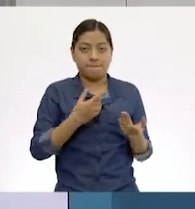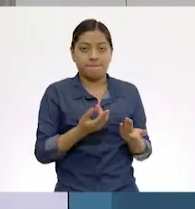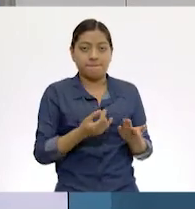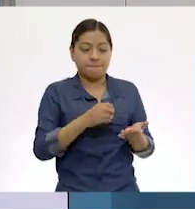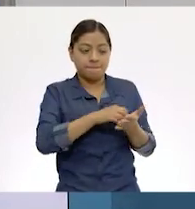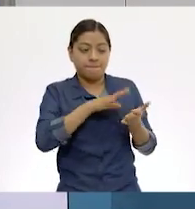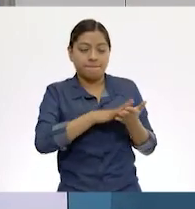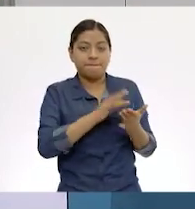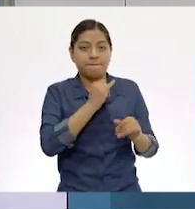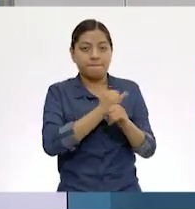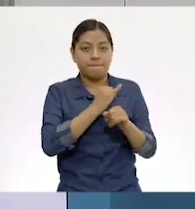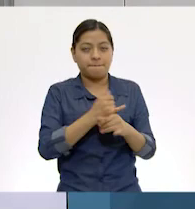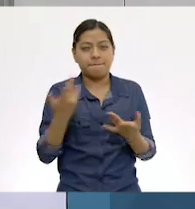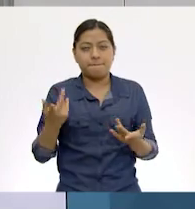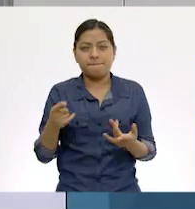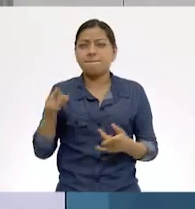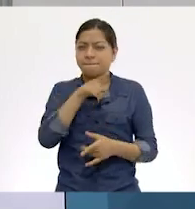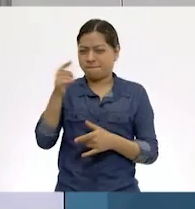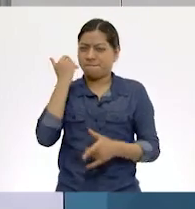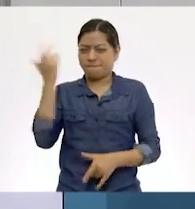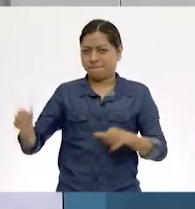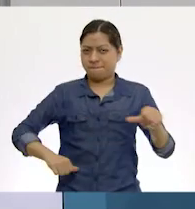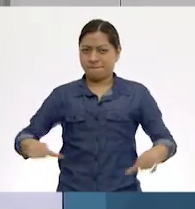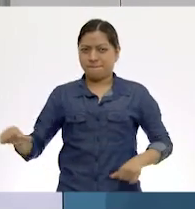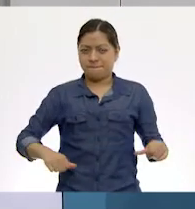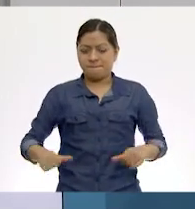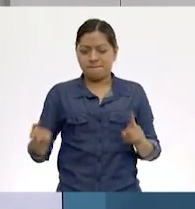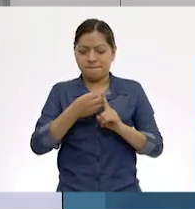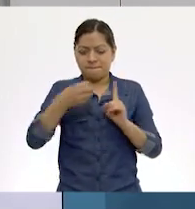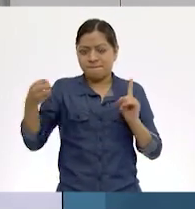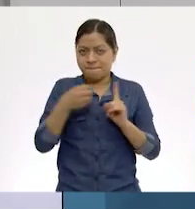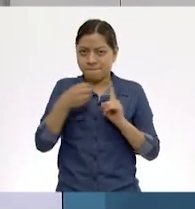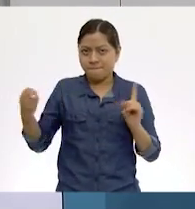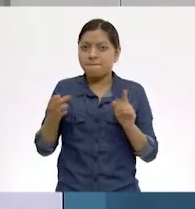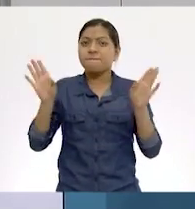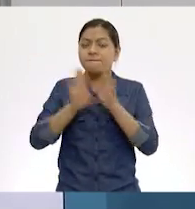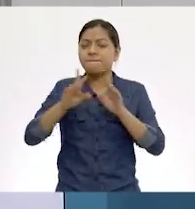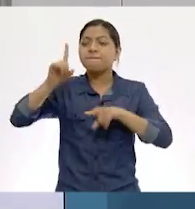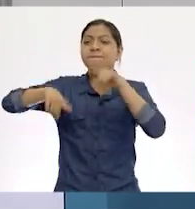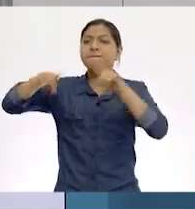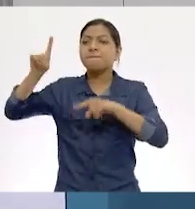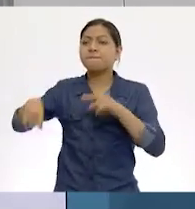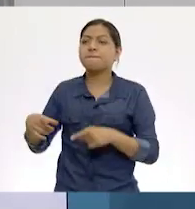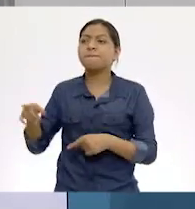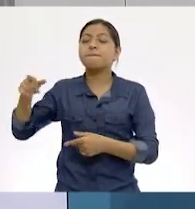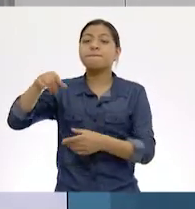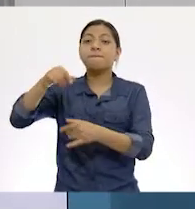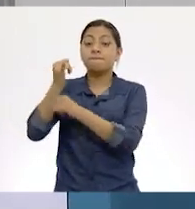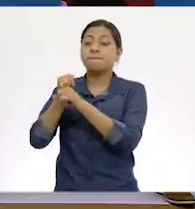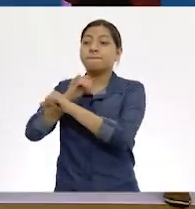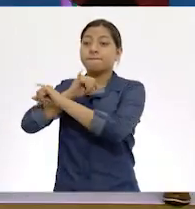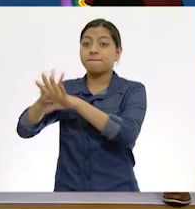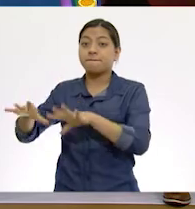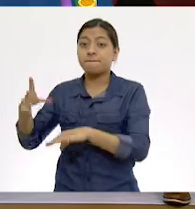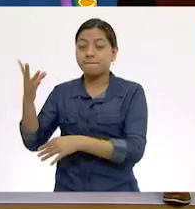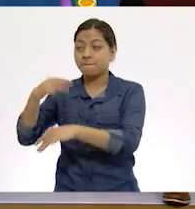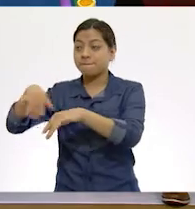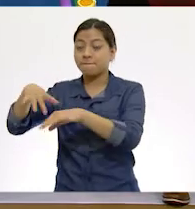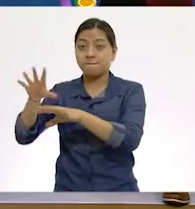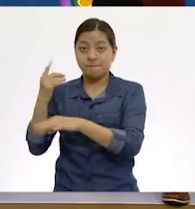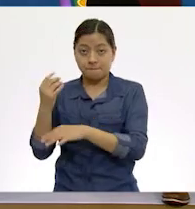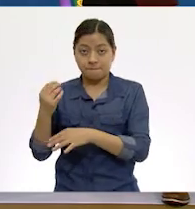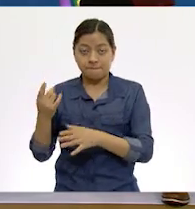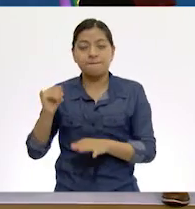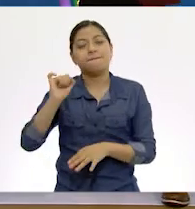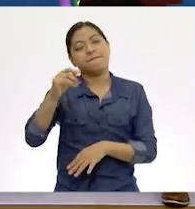¿Les parece si hacemos un ejercicio para saber qué datos van en las fichas de acuerdo al tipo de referencia? ¿Sí? ¡Ay, sí! ¡Me encanta! Vamos a hacerlo.